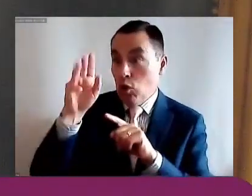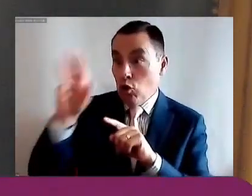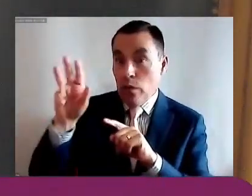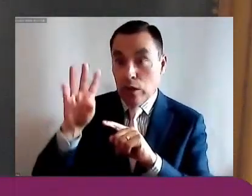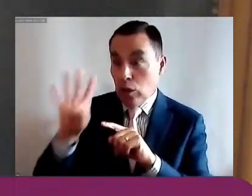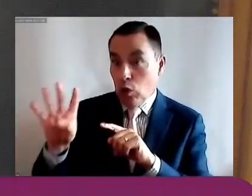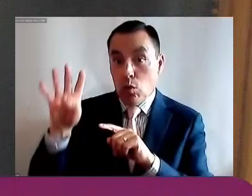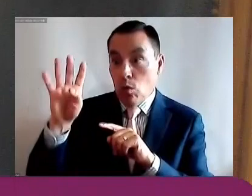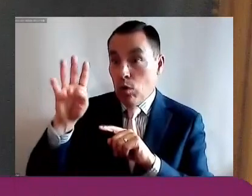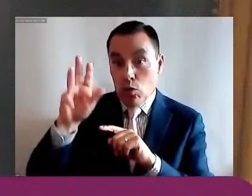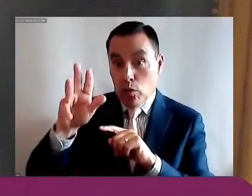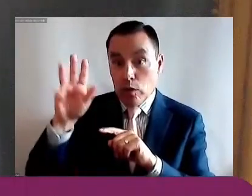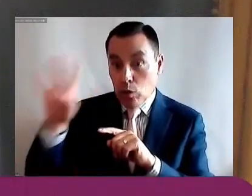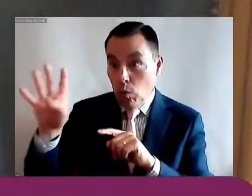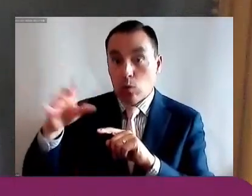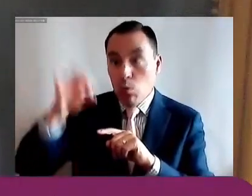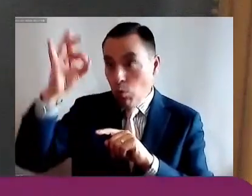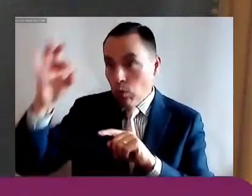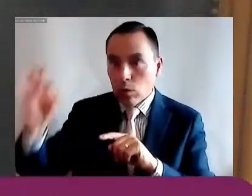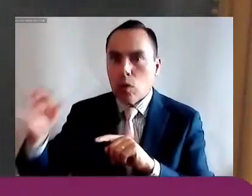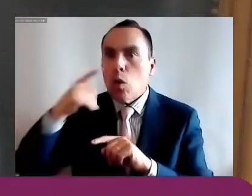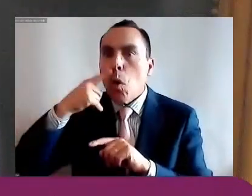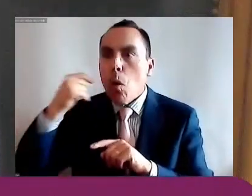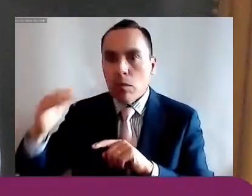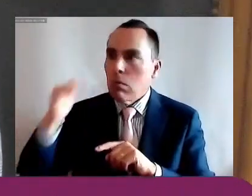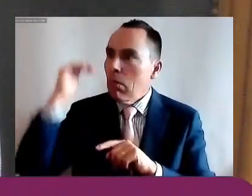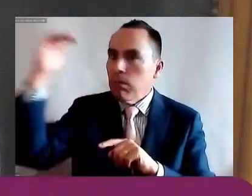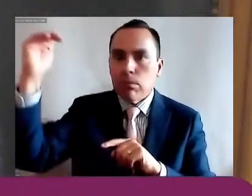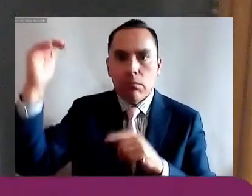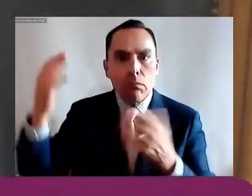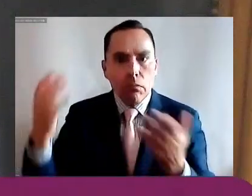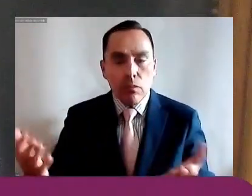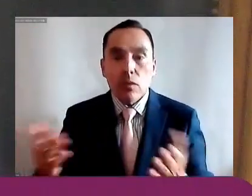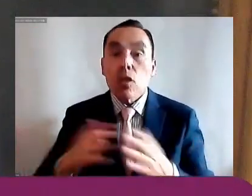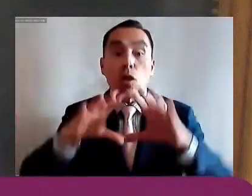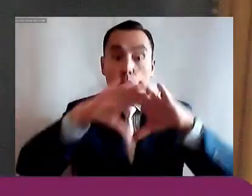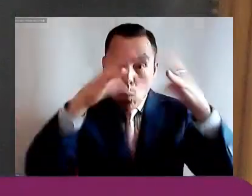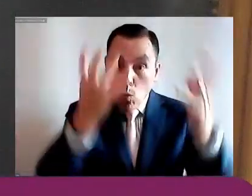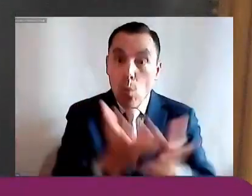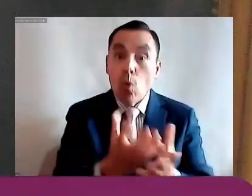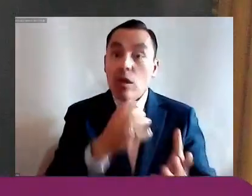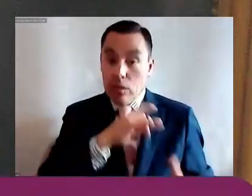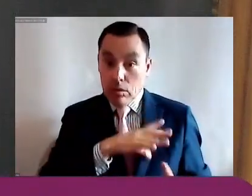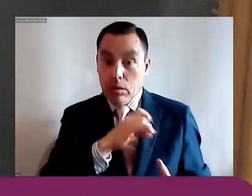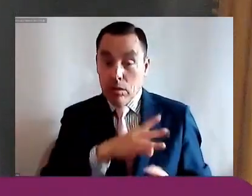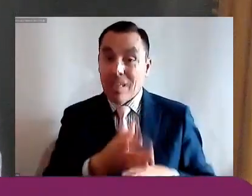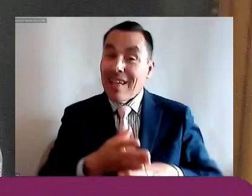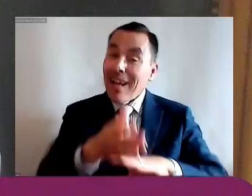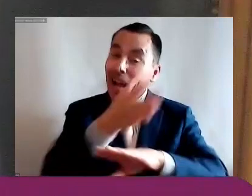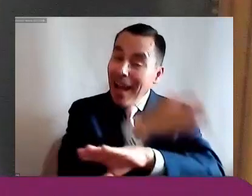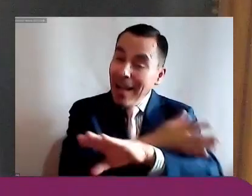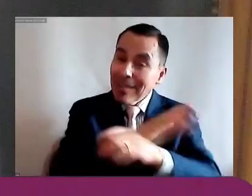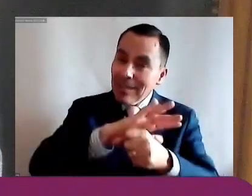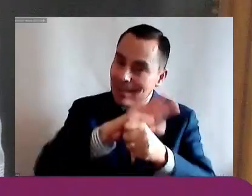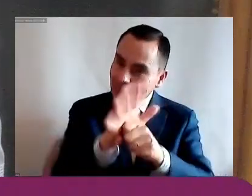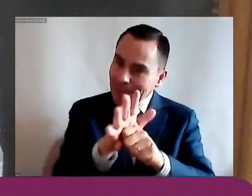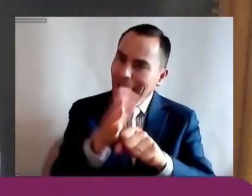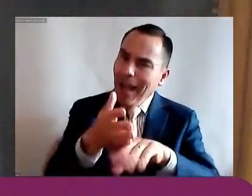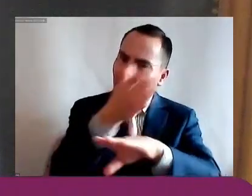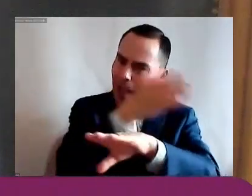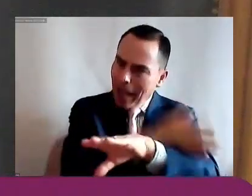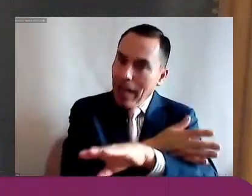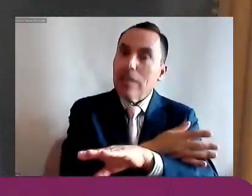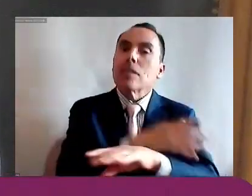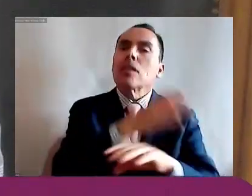sexo masculino. A nivel global, y también en Chile, antes de la crisis por la pandemia del COVID-19, existía una